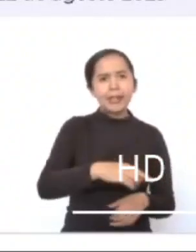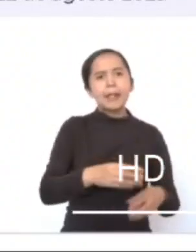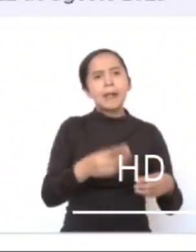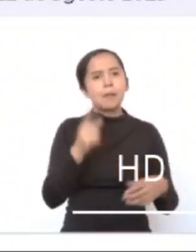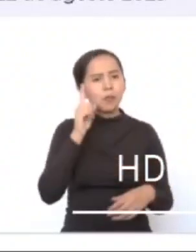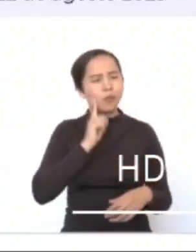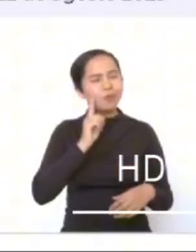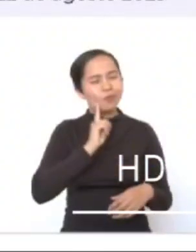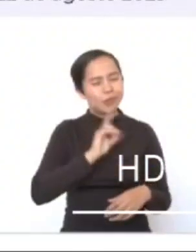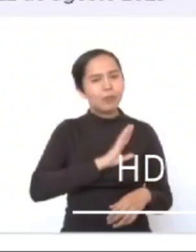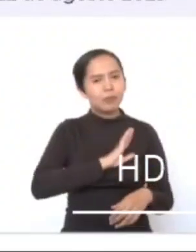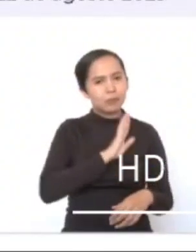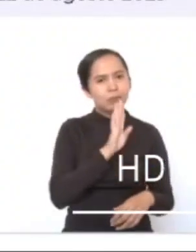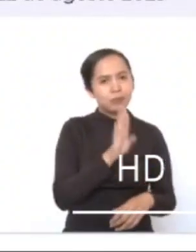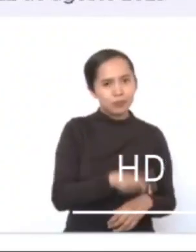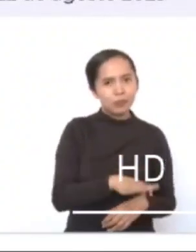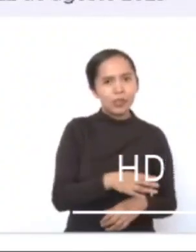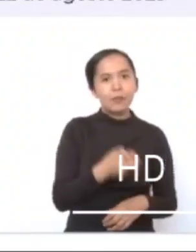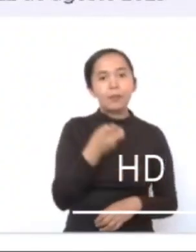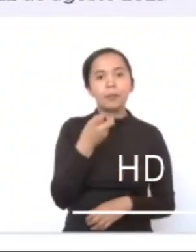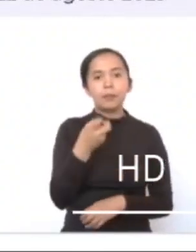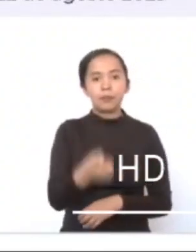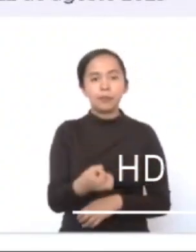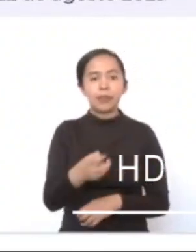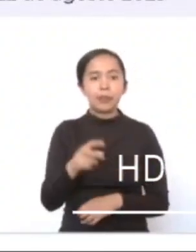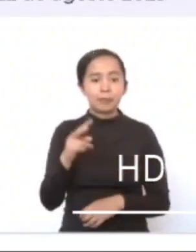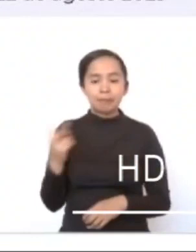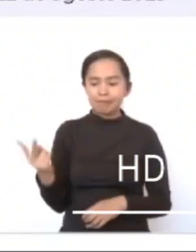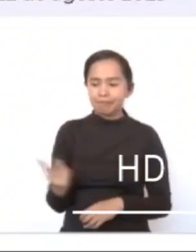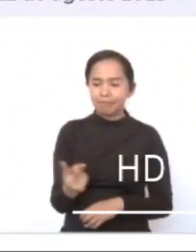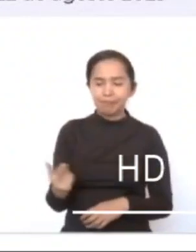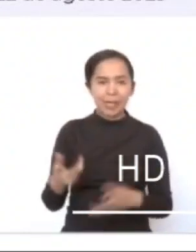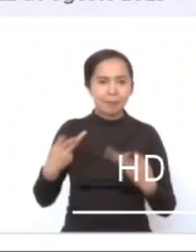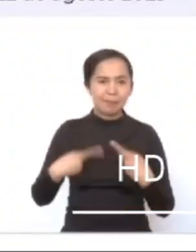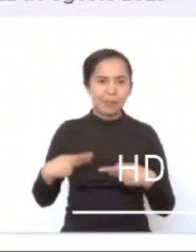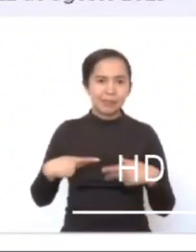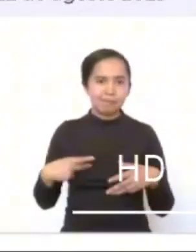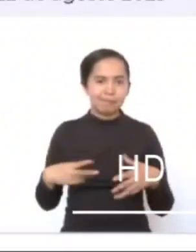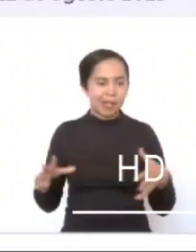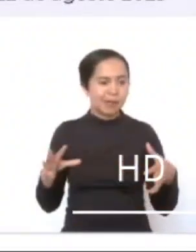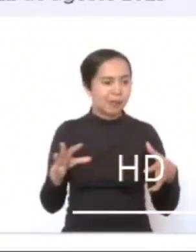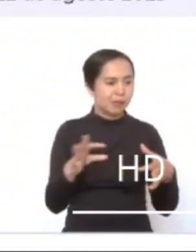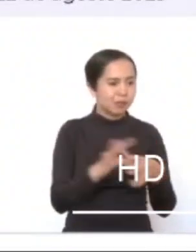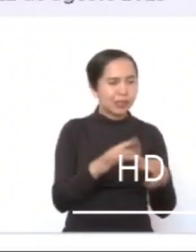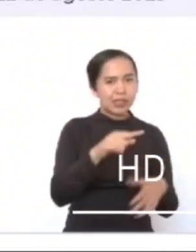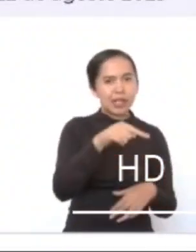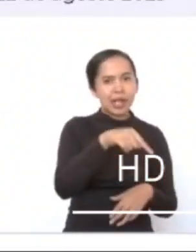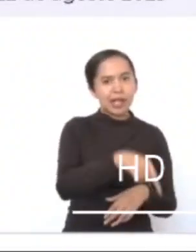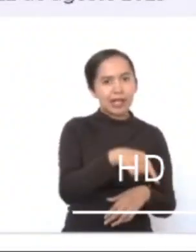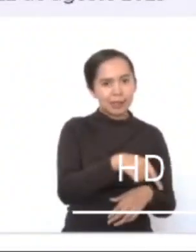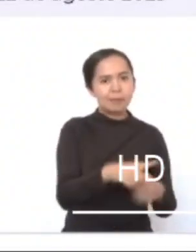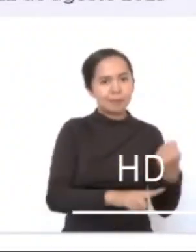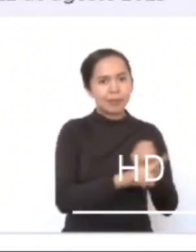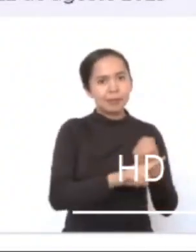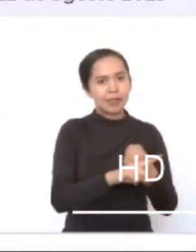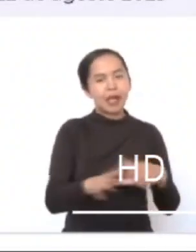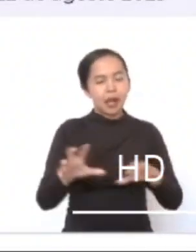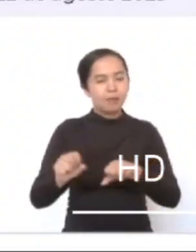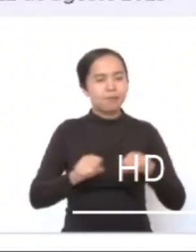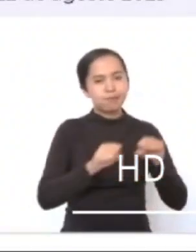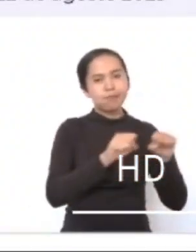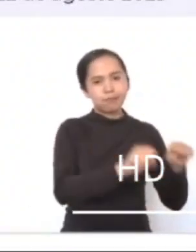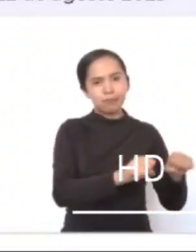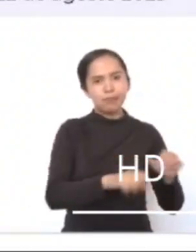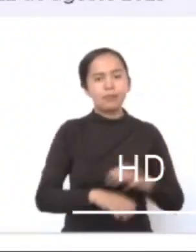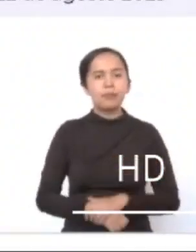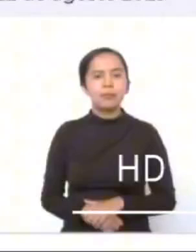el feminicidio de la joven, por lo cual ambos están vinculados a proceso y se encuentran en prisión